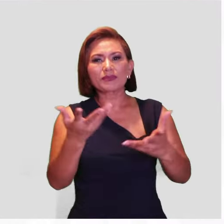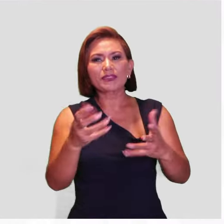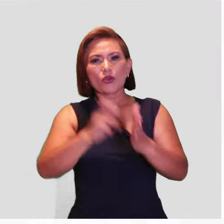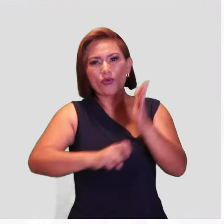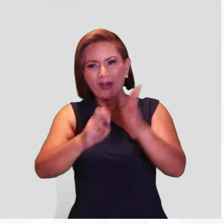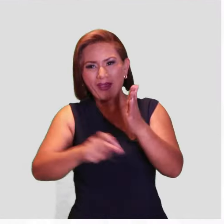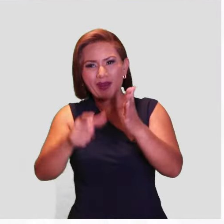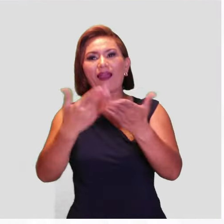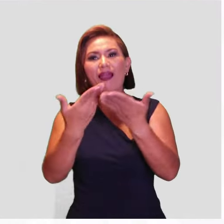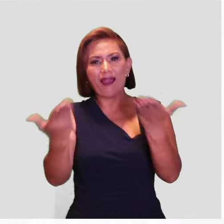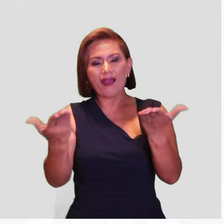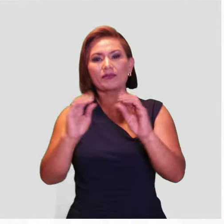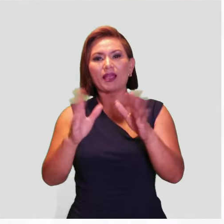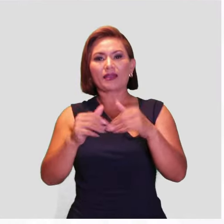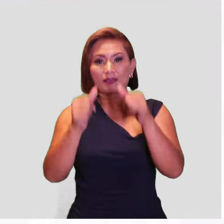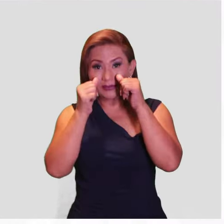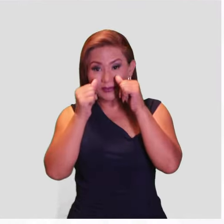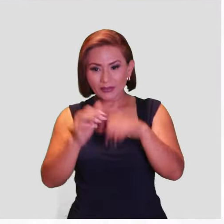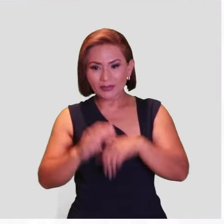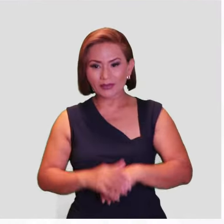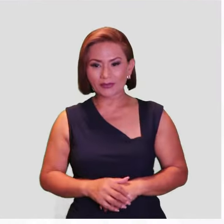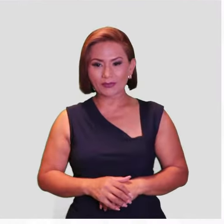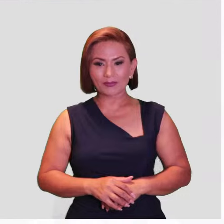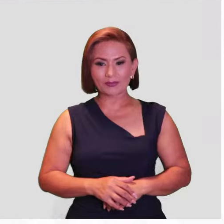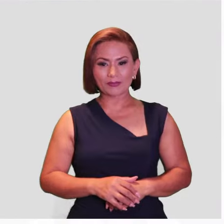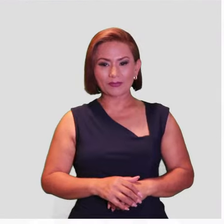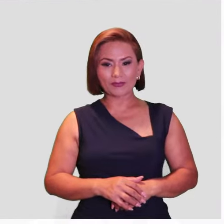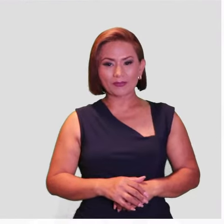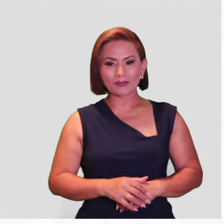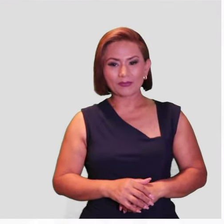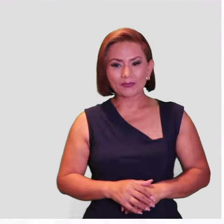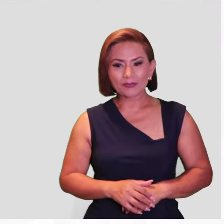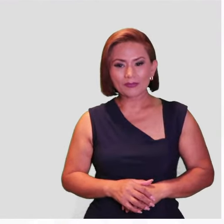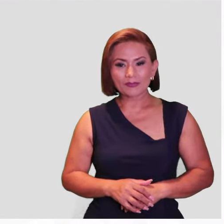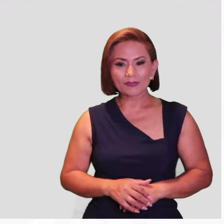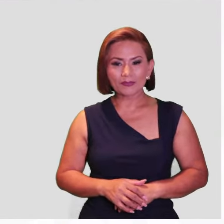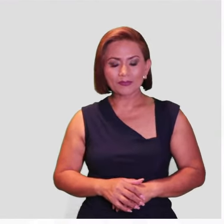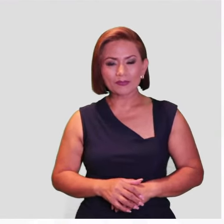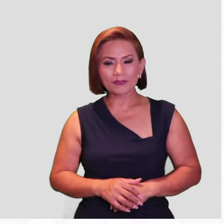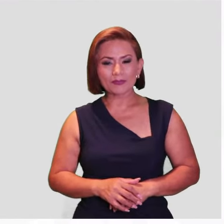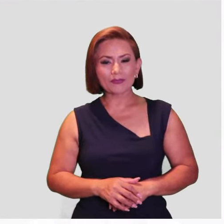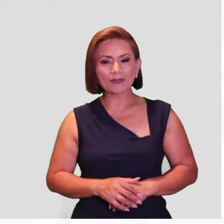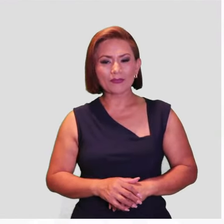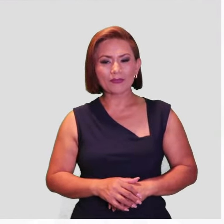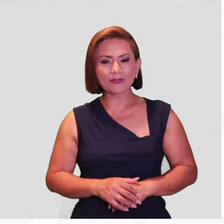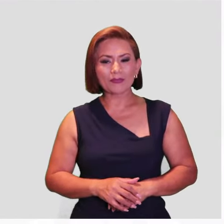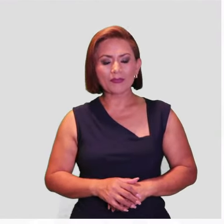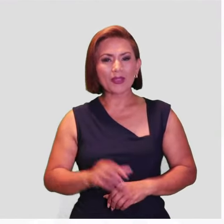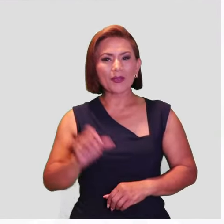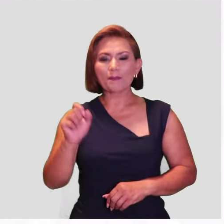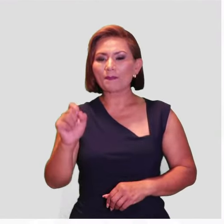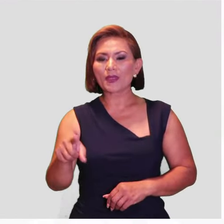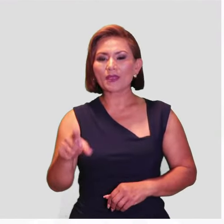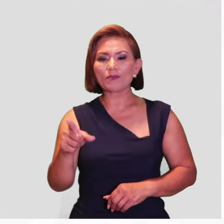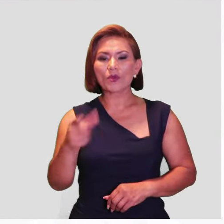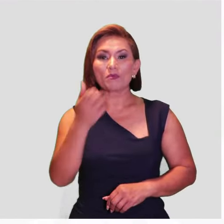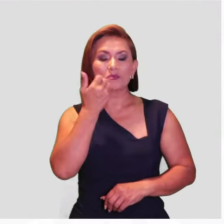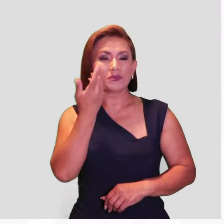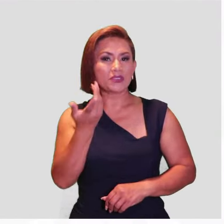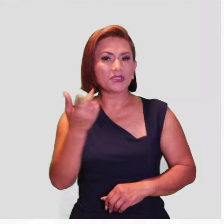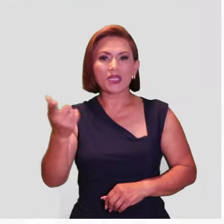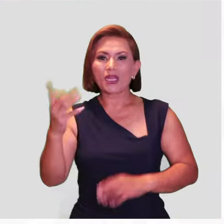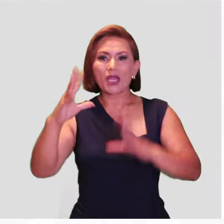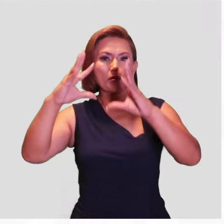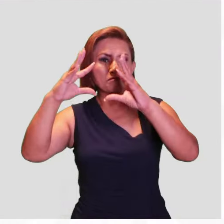y hacer más pruebas. Cuando tengo la prueba. También tiene la opción de apagar su